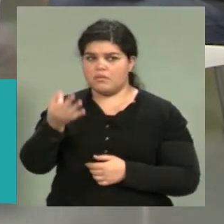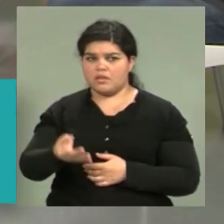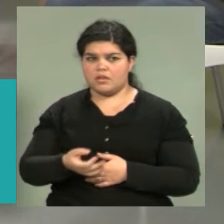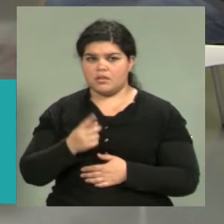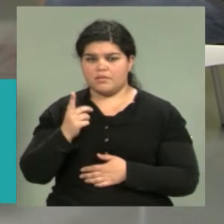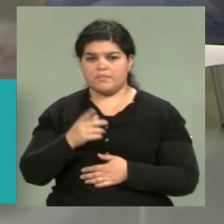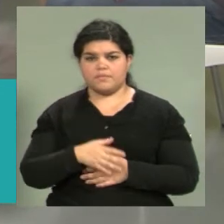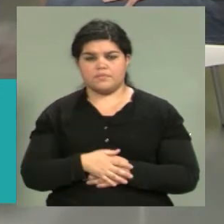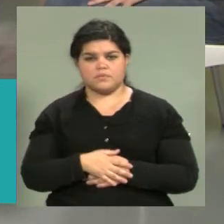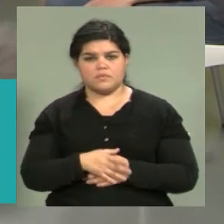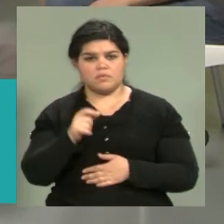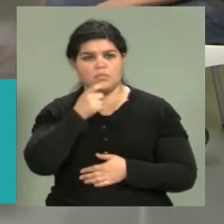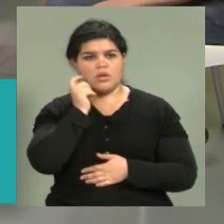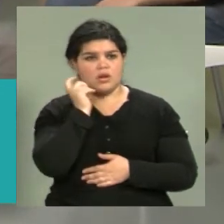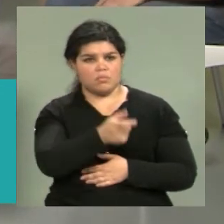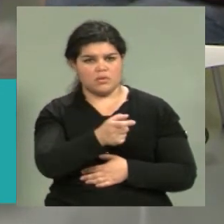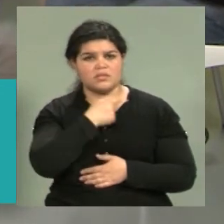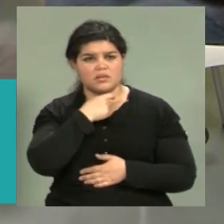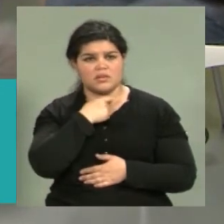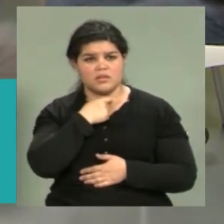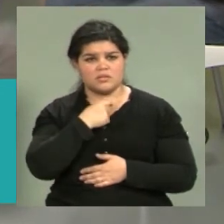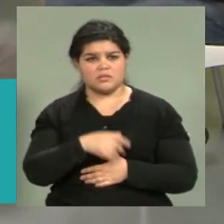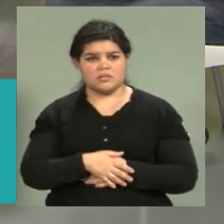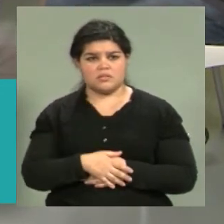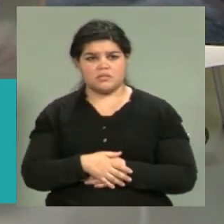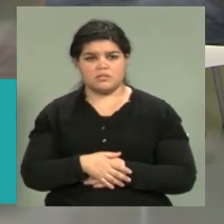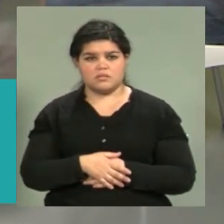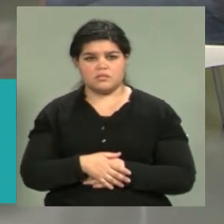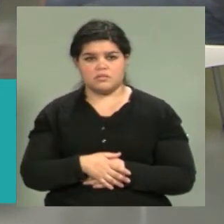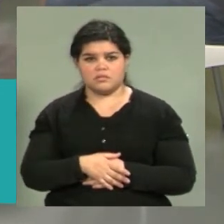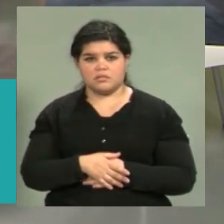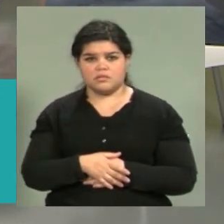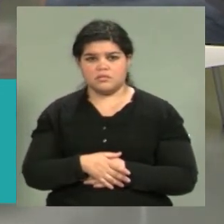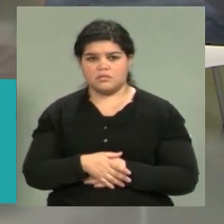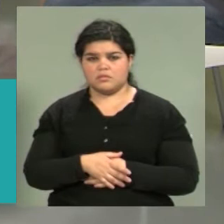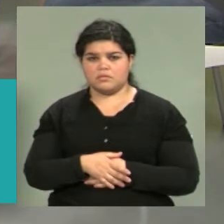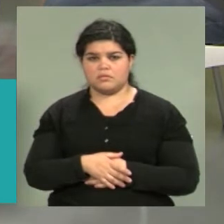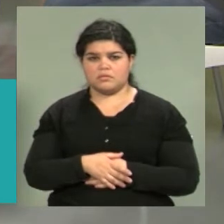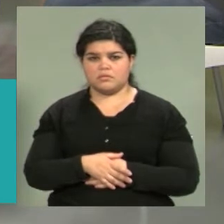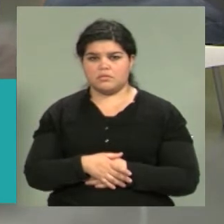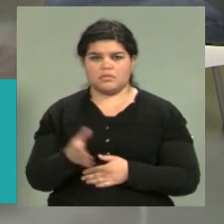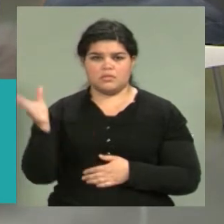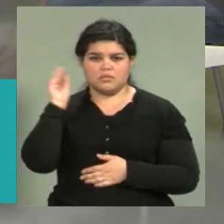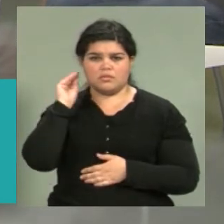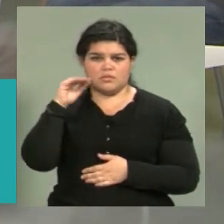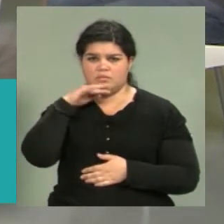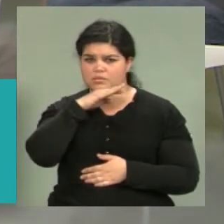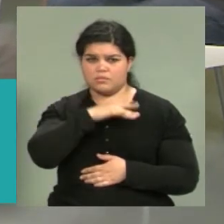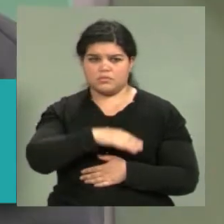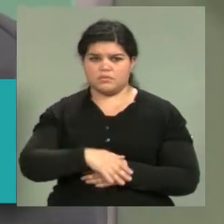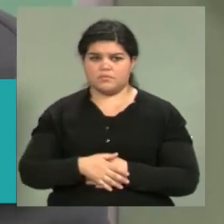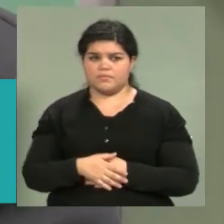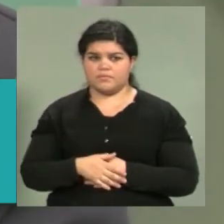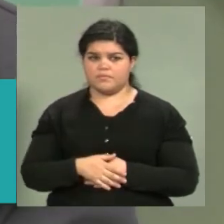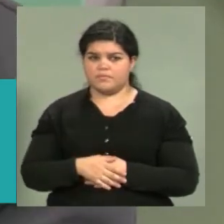sé si Viviana, vos le querés contestar por lo que planteó él. Sí, perdón. Ya que me hizo referencia a mí,